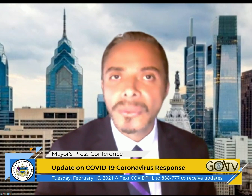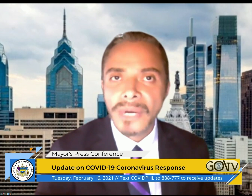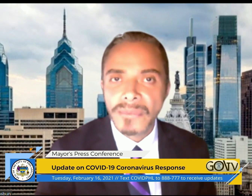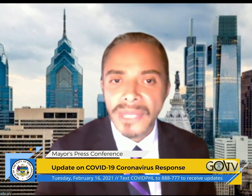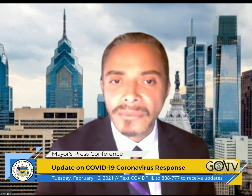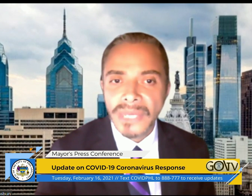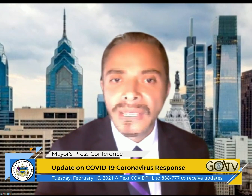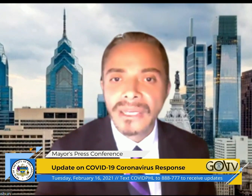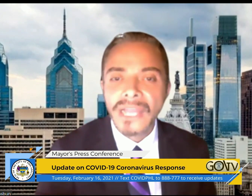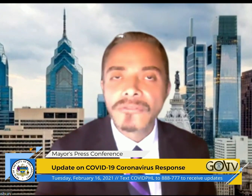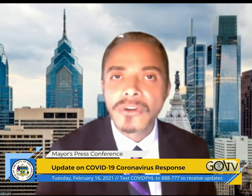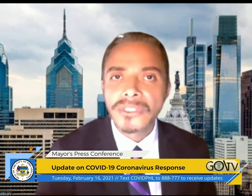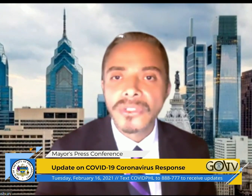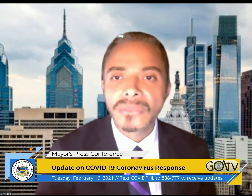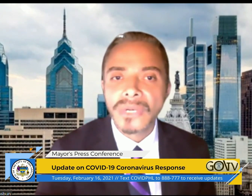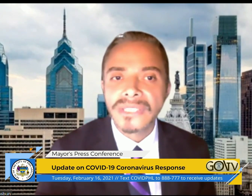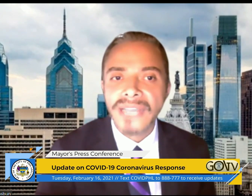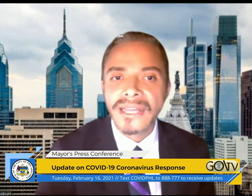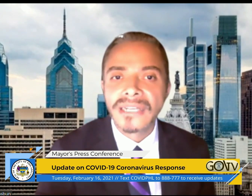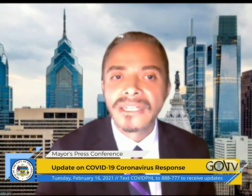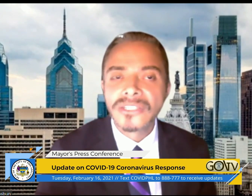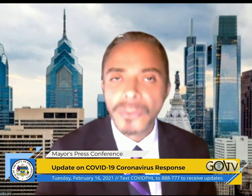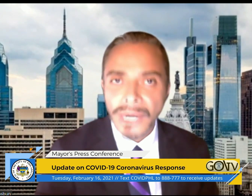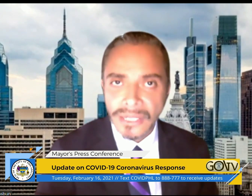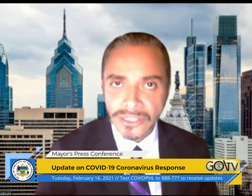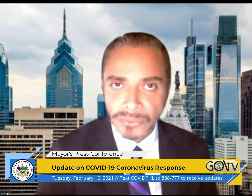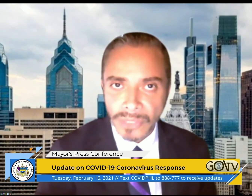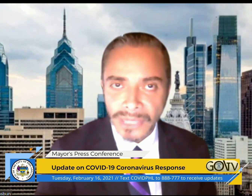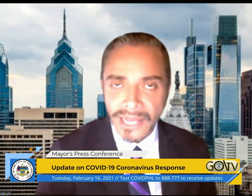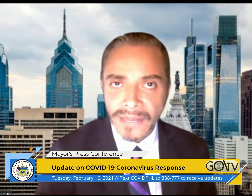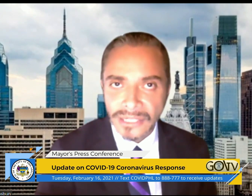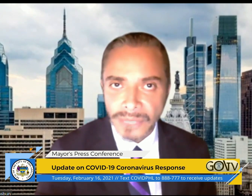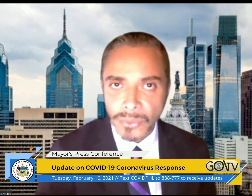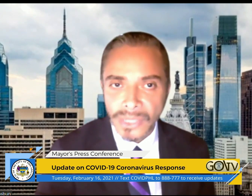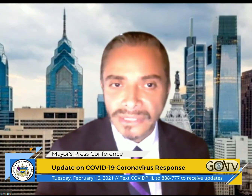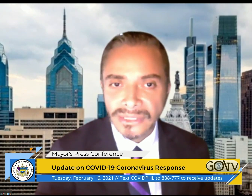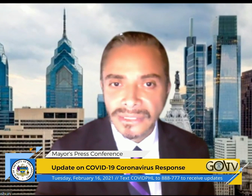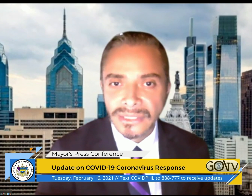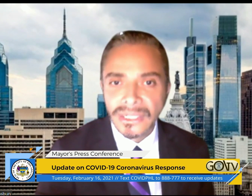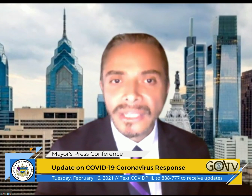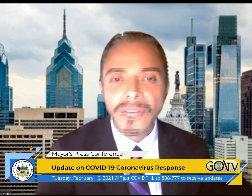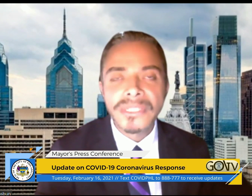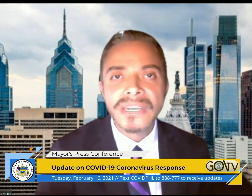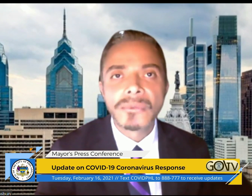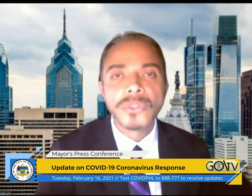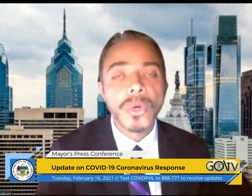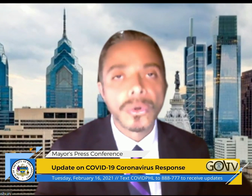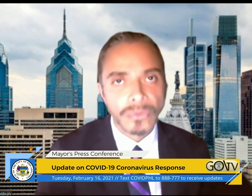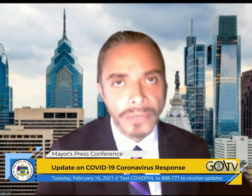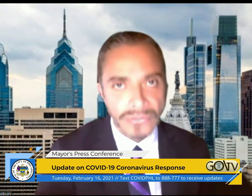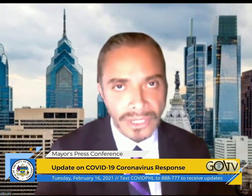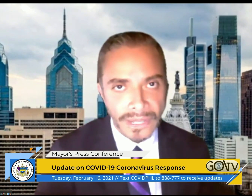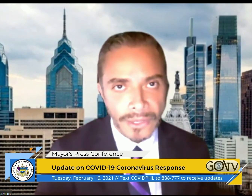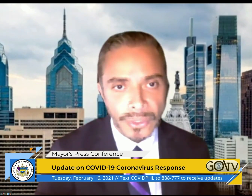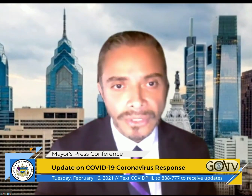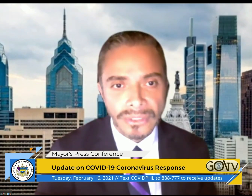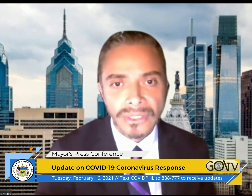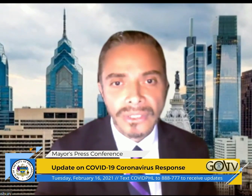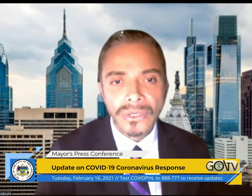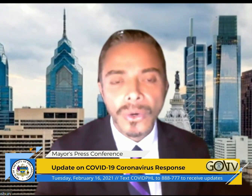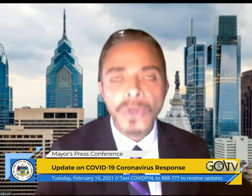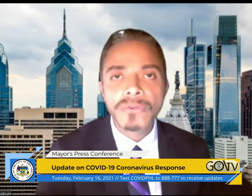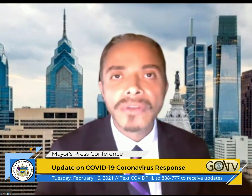actualizaciones sobre la epidemia e información actualizada sobre la disponibilidad de las vacunas. Y comenzamos con los números del día de